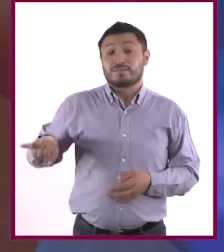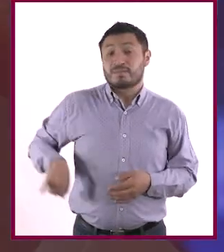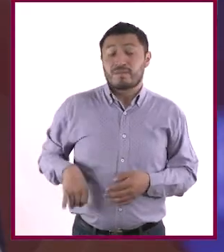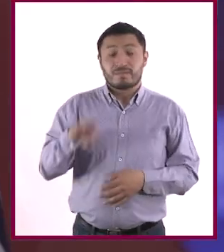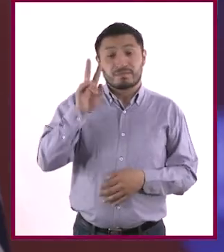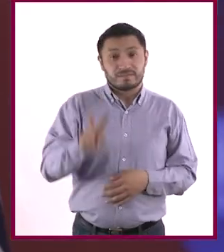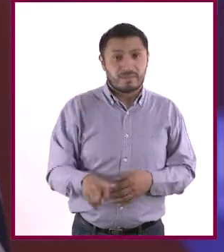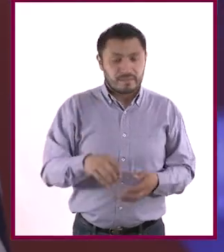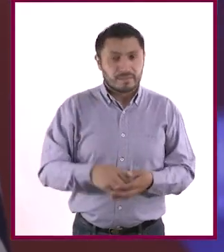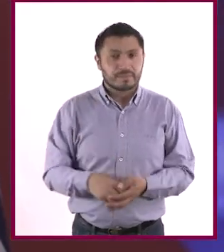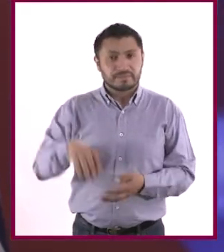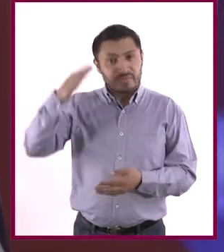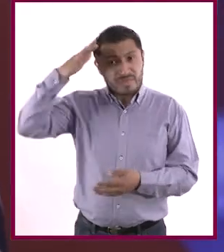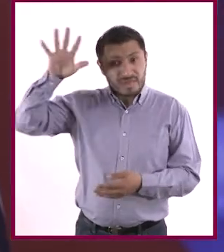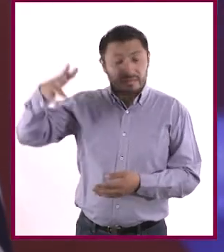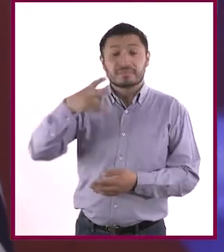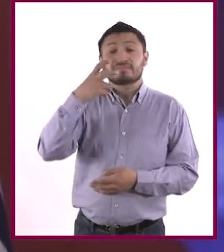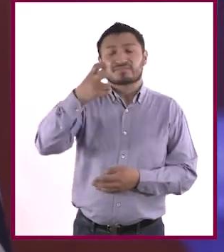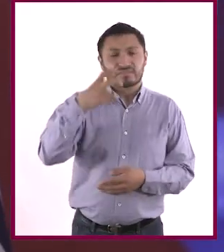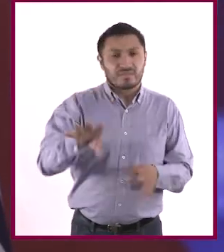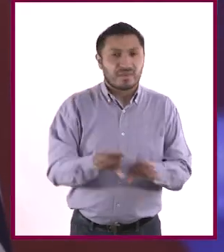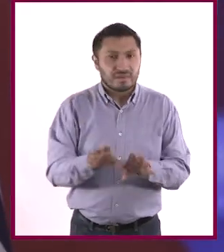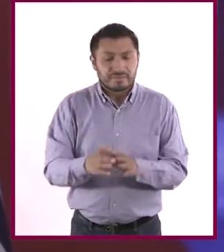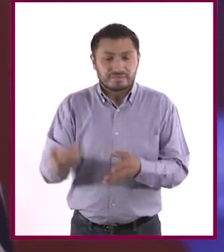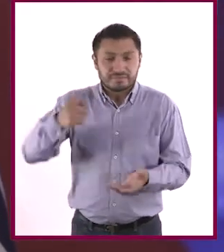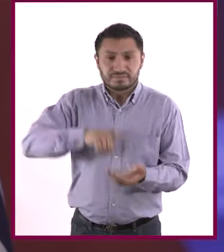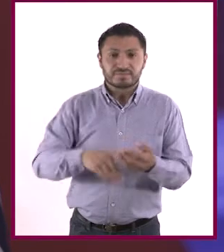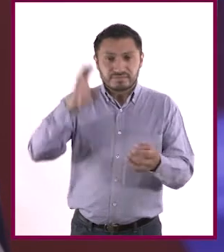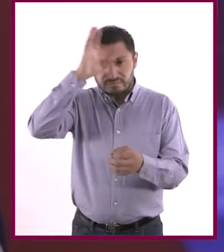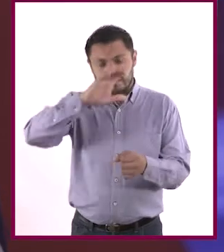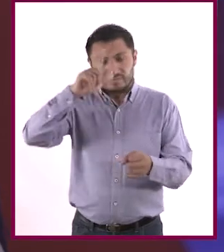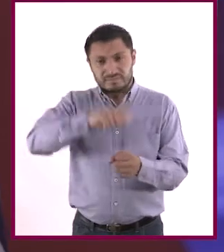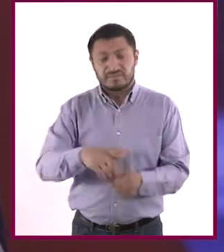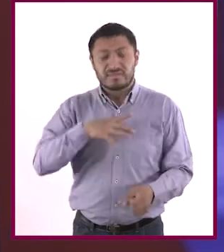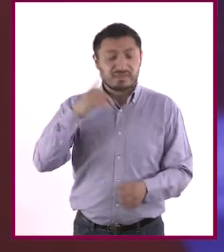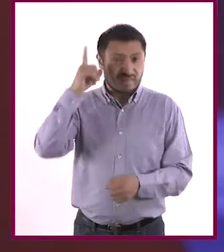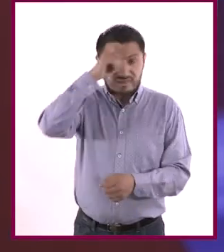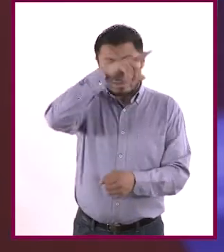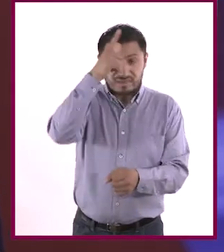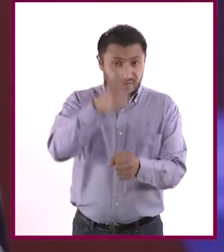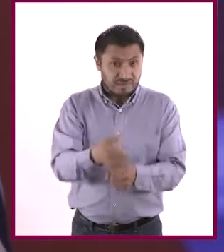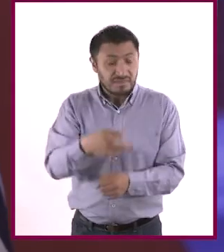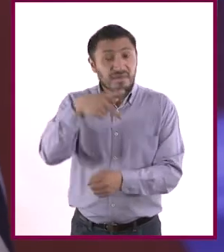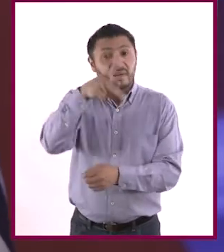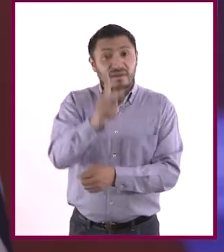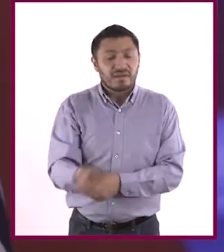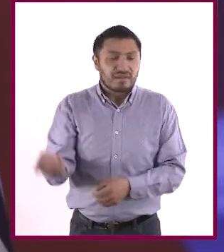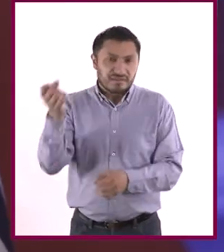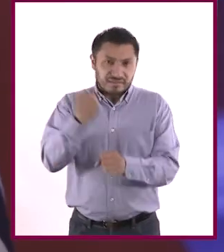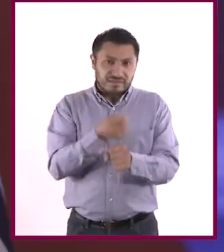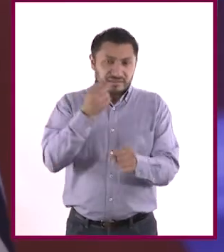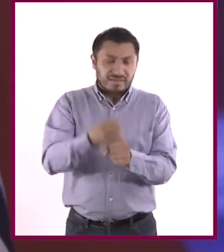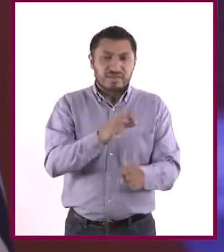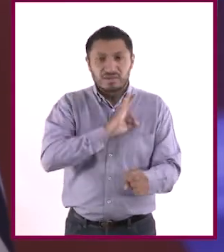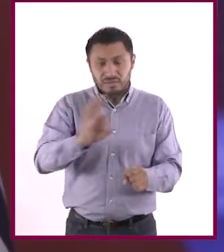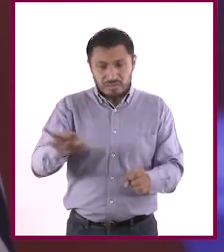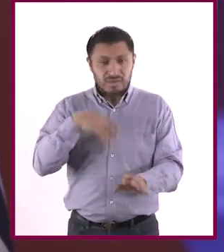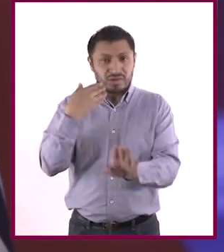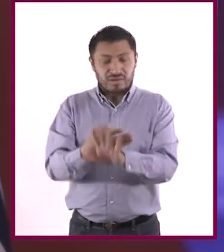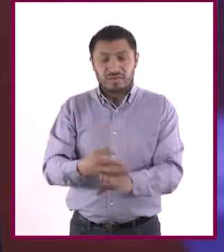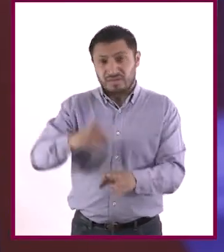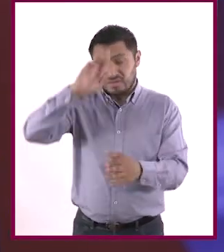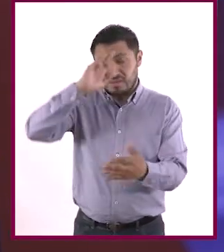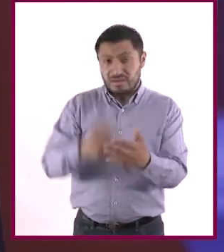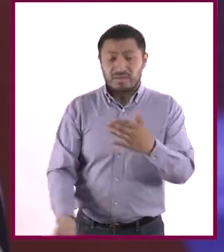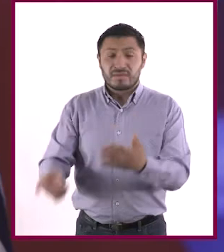Interesante, ¿no? El adultocentrismo está tan arraigado a nuestra cultura que nos cuesta detectarlo. Sin embargo, su práctica puede ir en contra del respeto de los